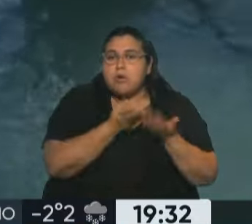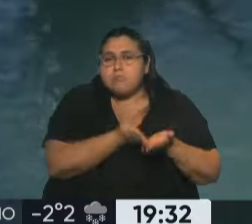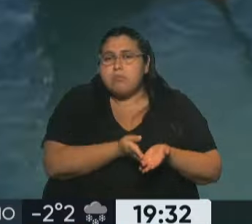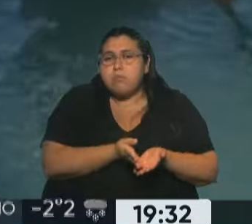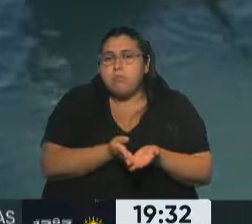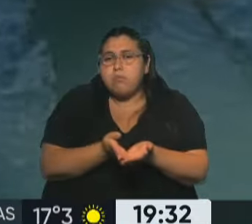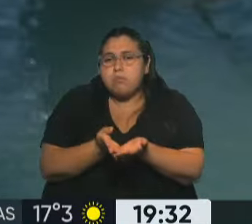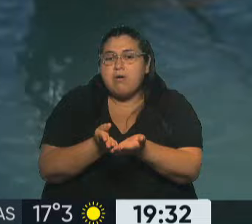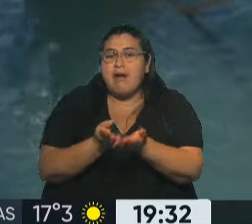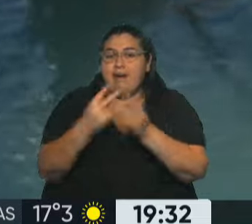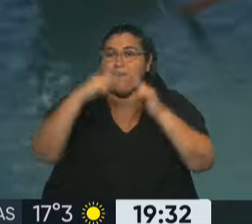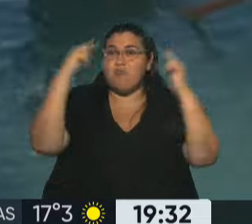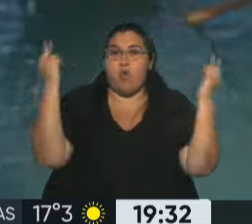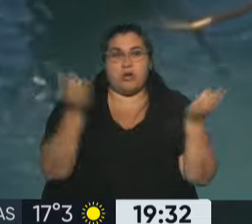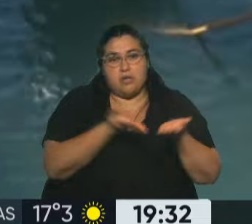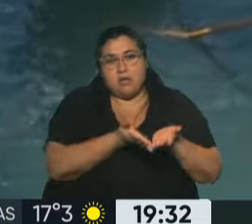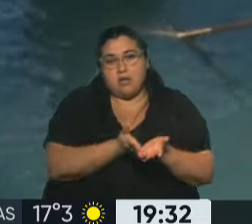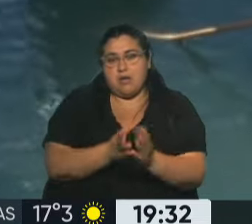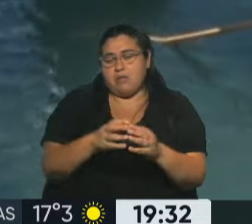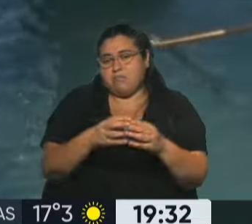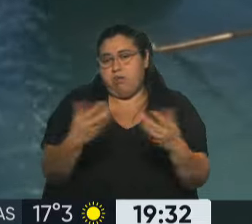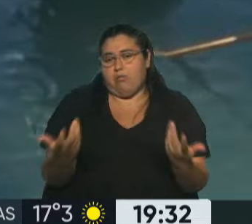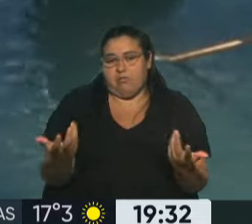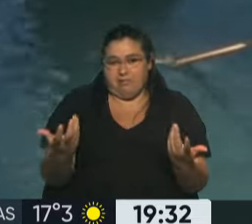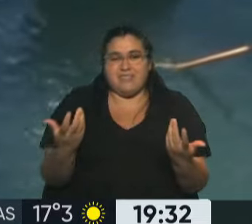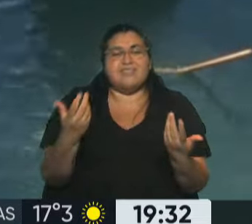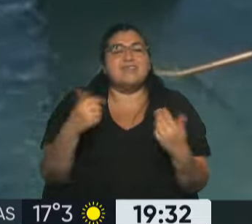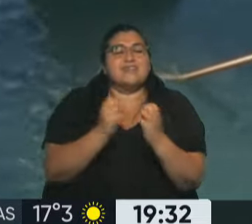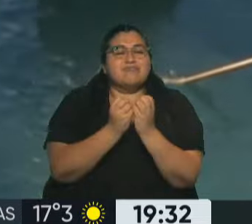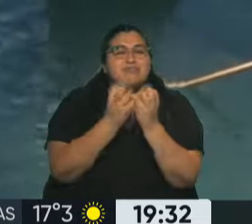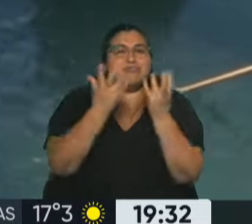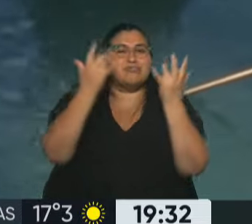bajo el puente del Rialto y se lanzaron al cielo globos de colores.